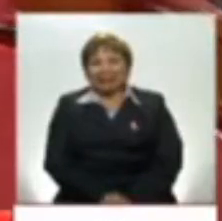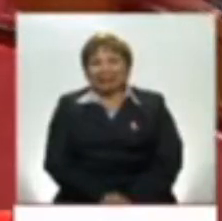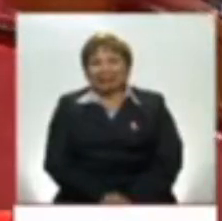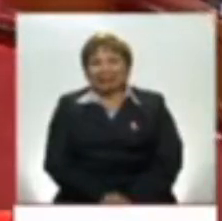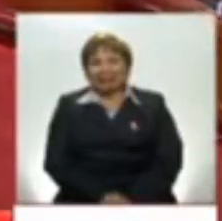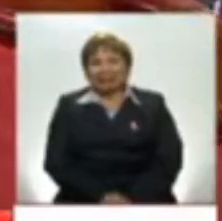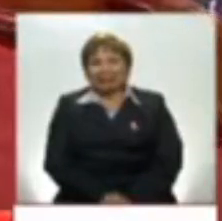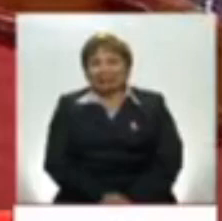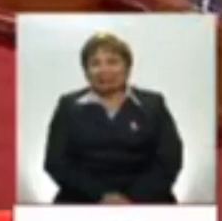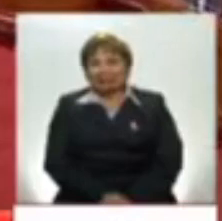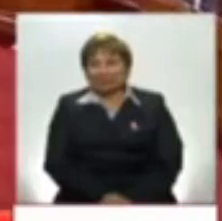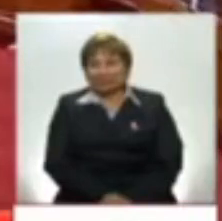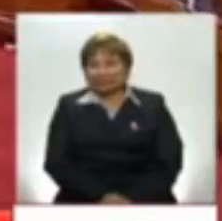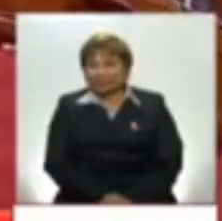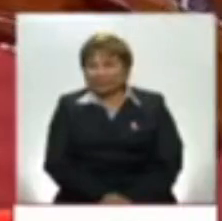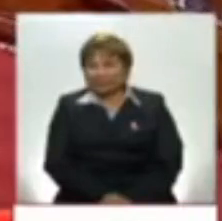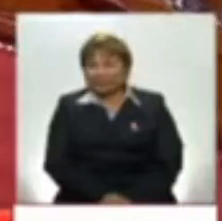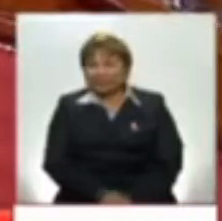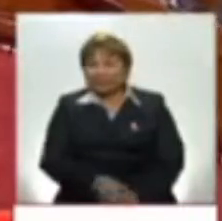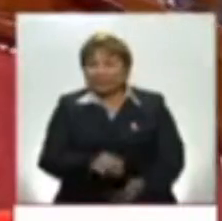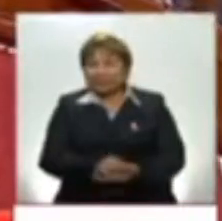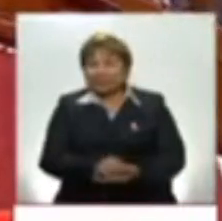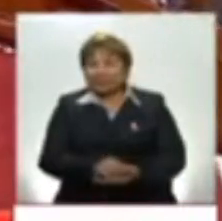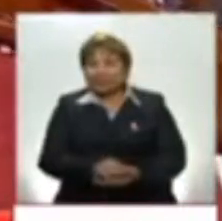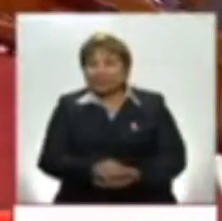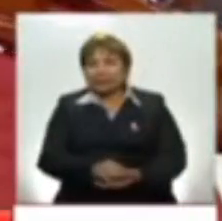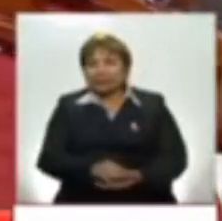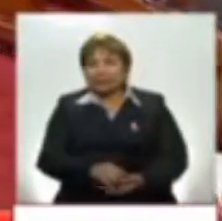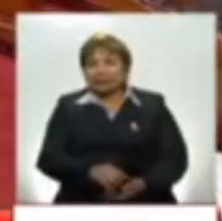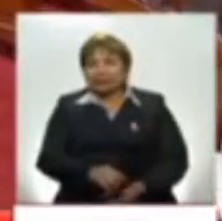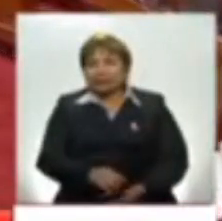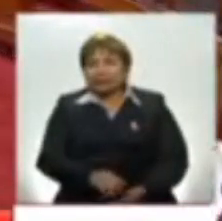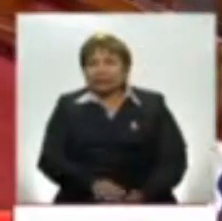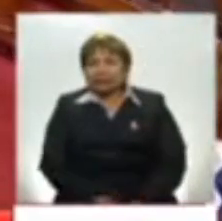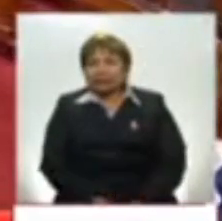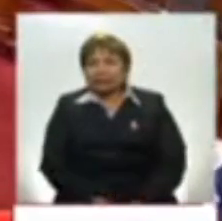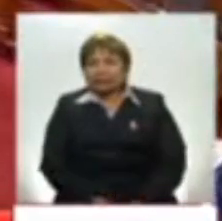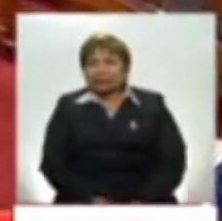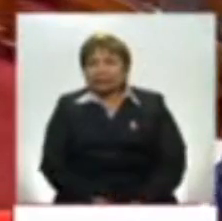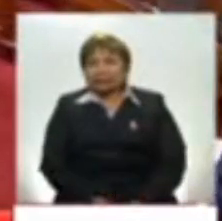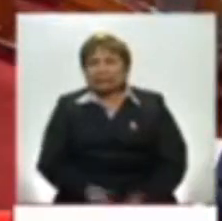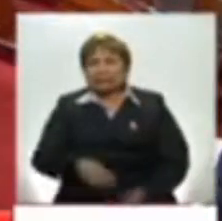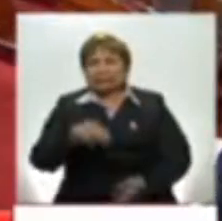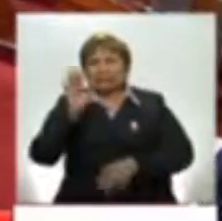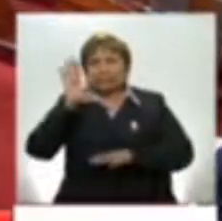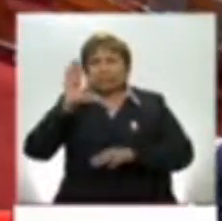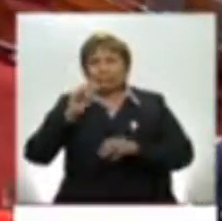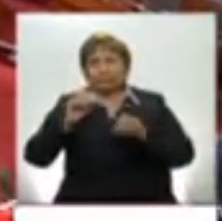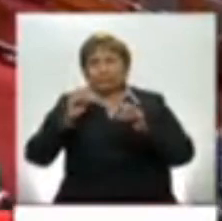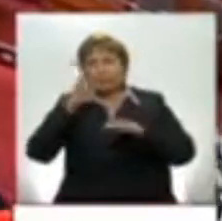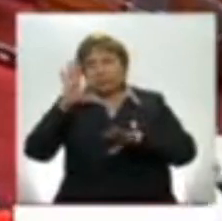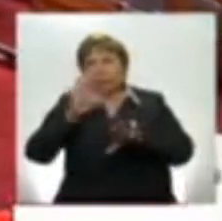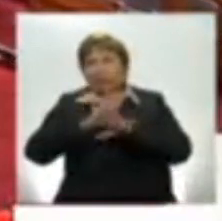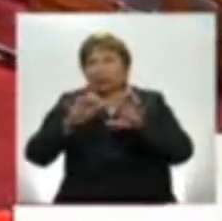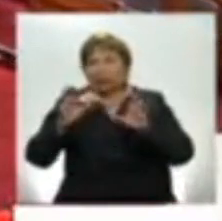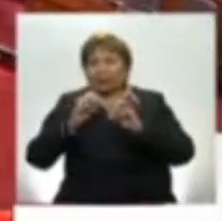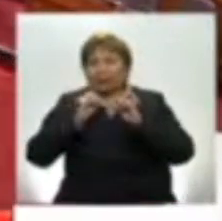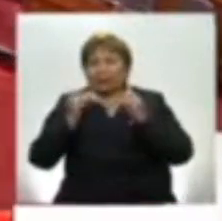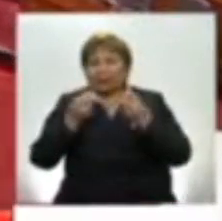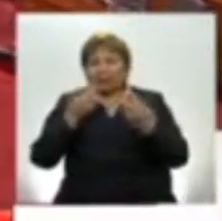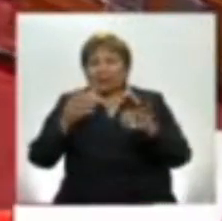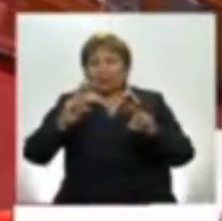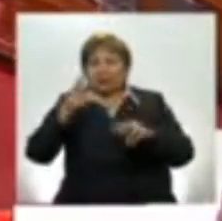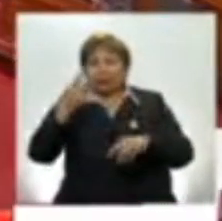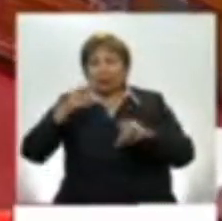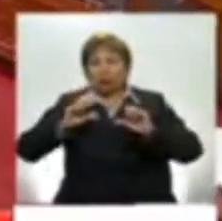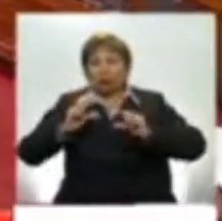Ya. Bien, amigos, se ha terminado la juramentación de este